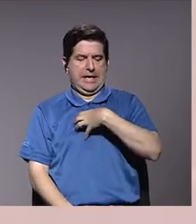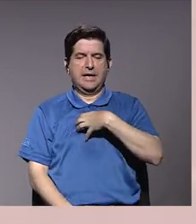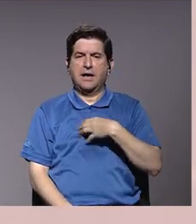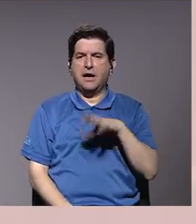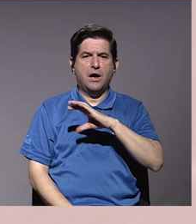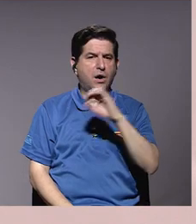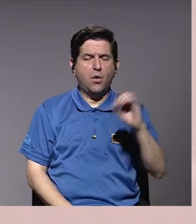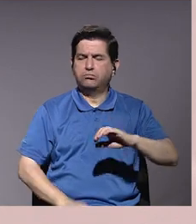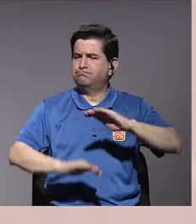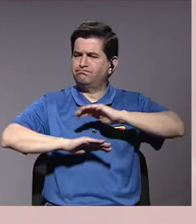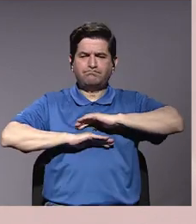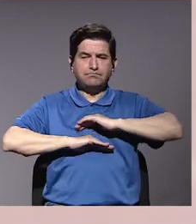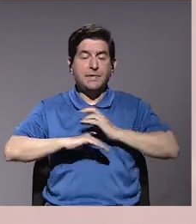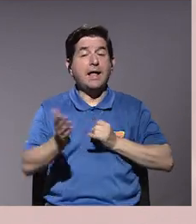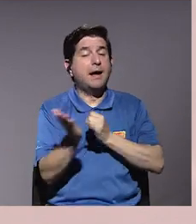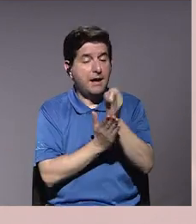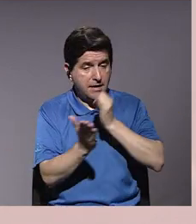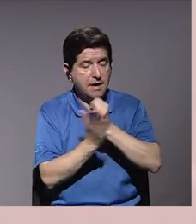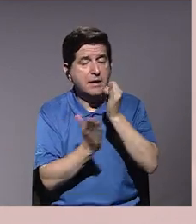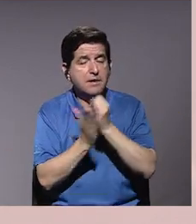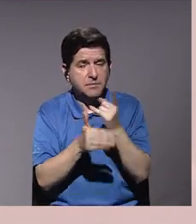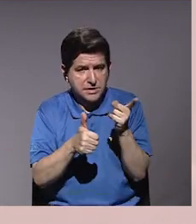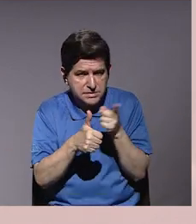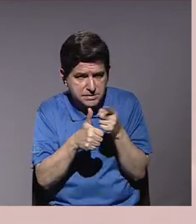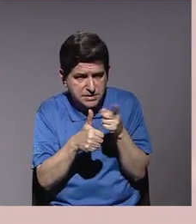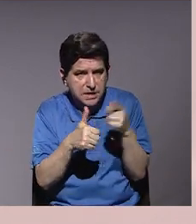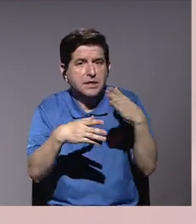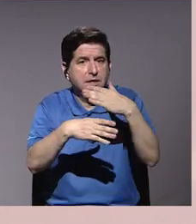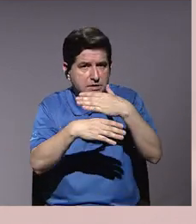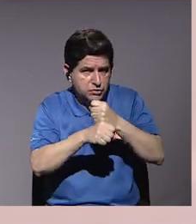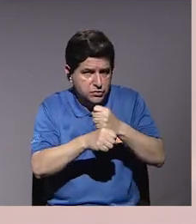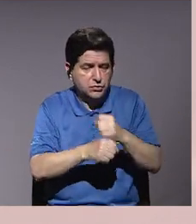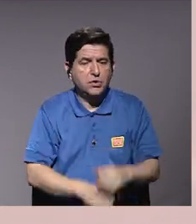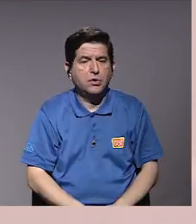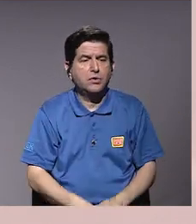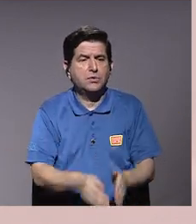o inconformidad. Esto es una investigación preliminar que se